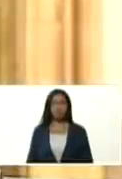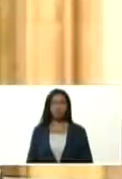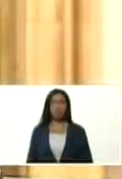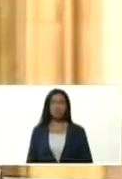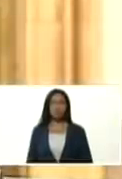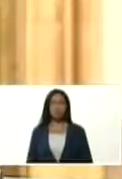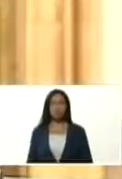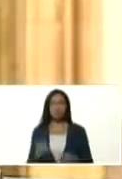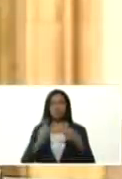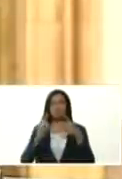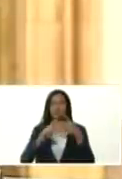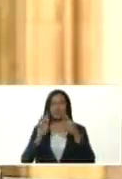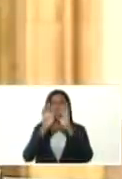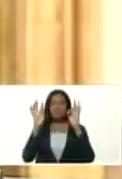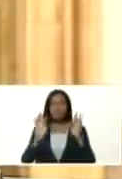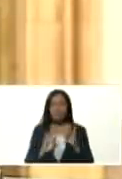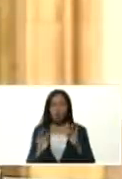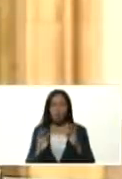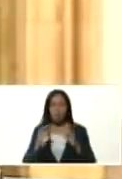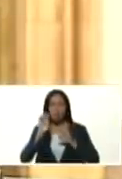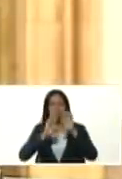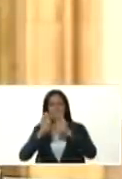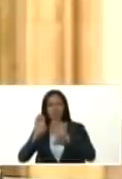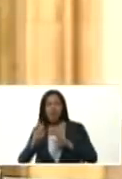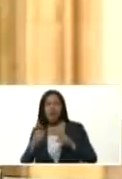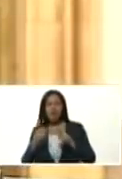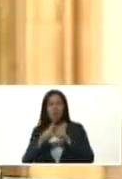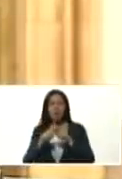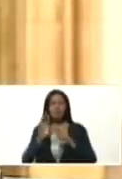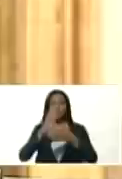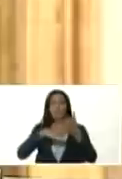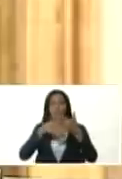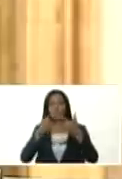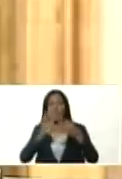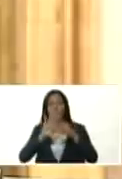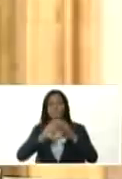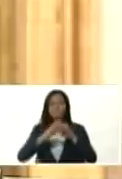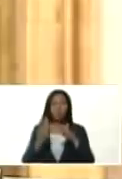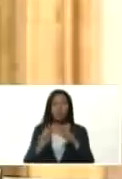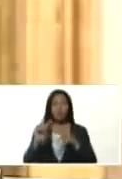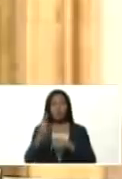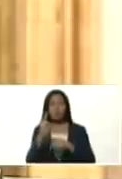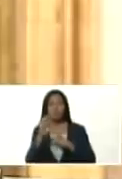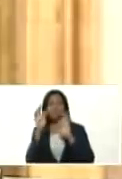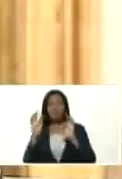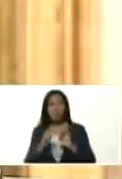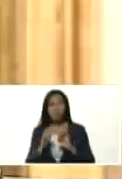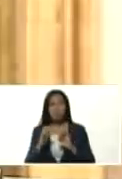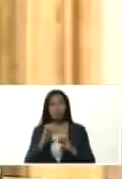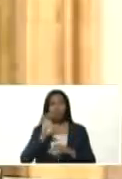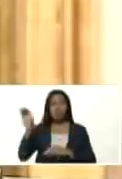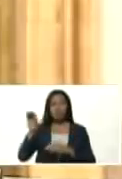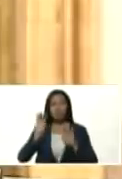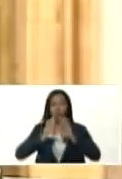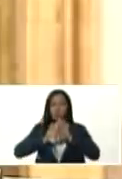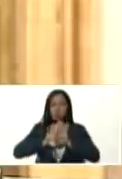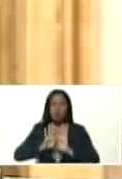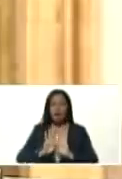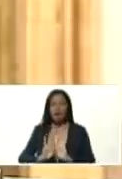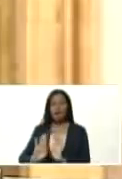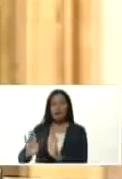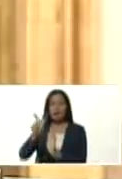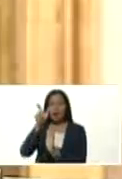Hay un segundo modelo calculado matemáticamente porque la primera reacción de algunos países fue aislar a los